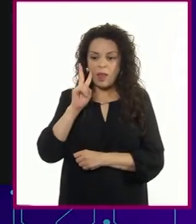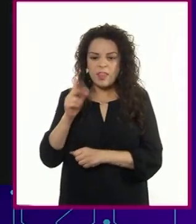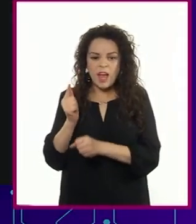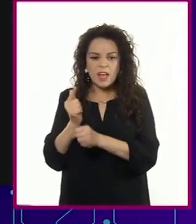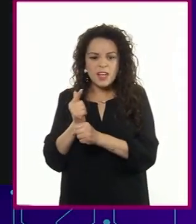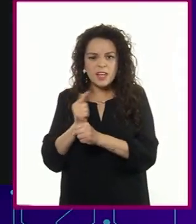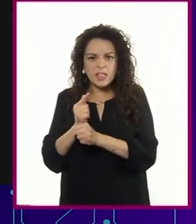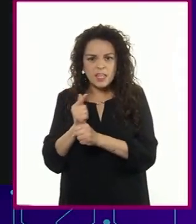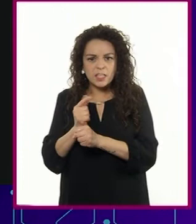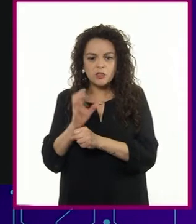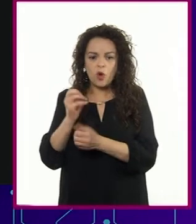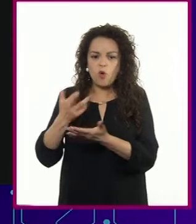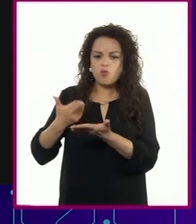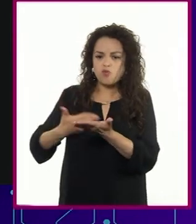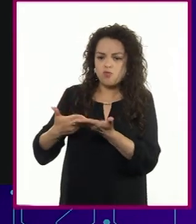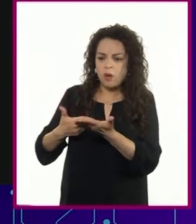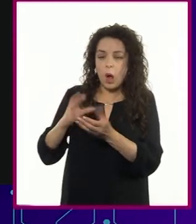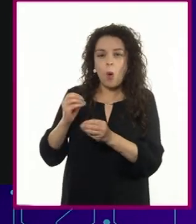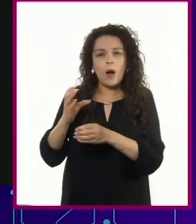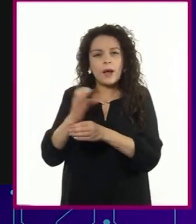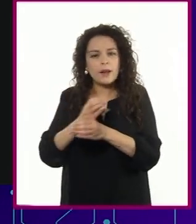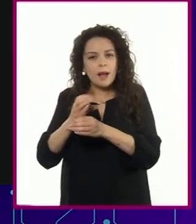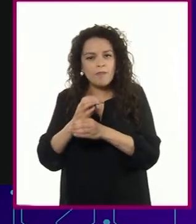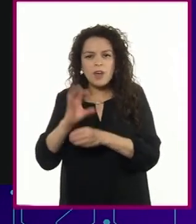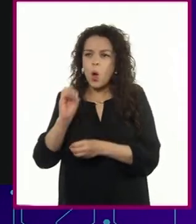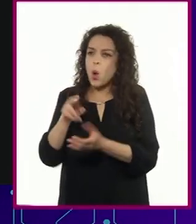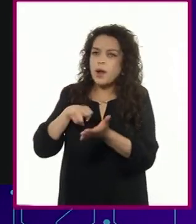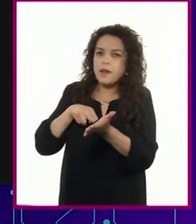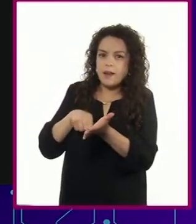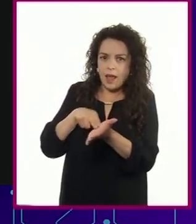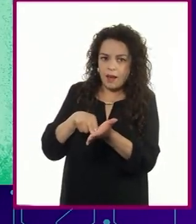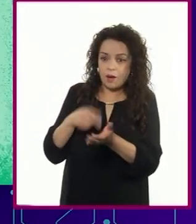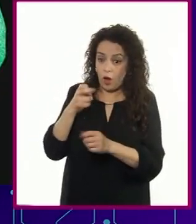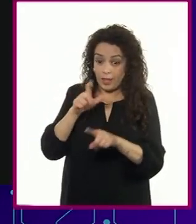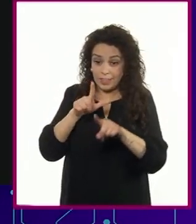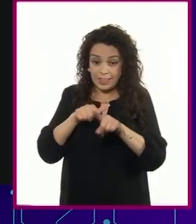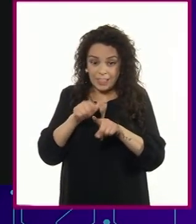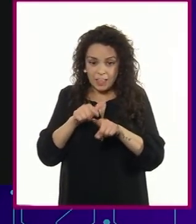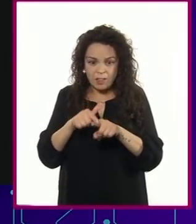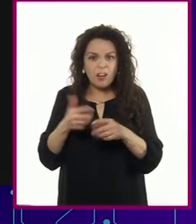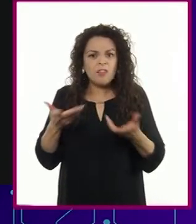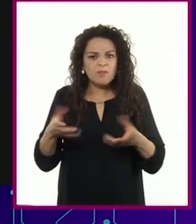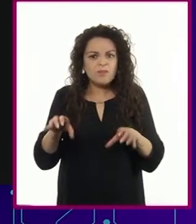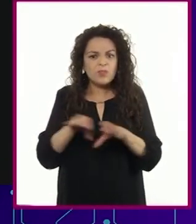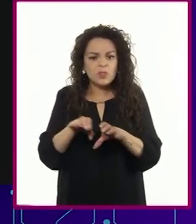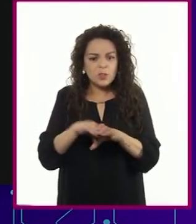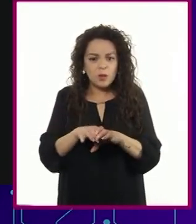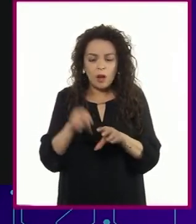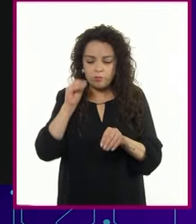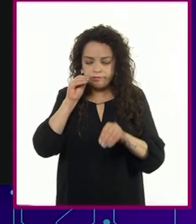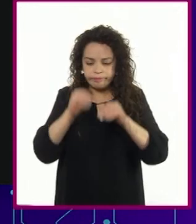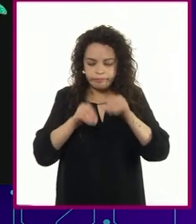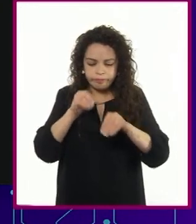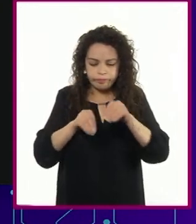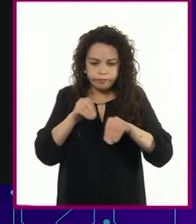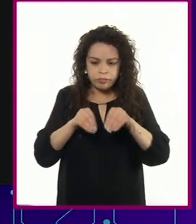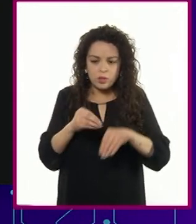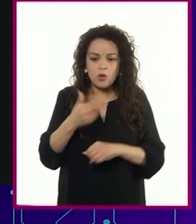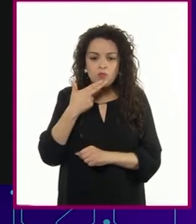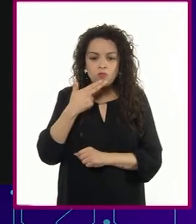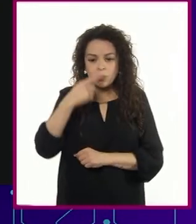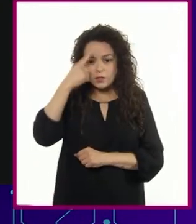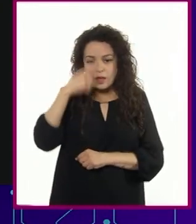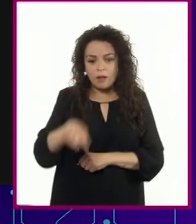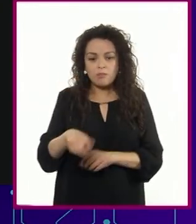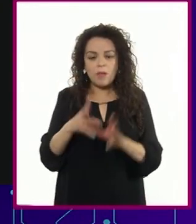gris, rosáceo, café o negro. La coloración se obtiene de aditivos que se han usado para